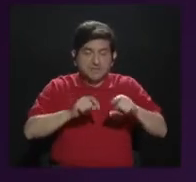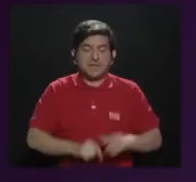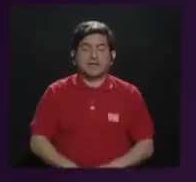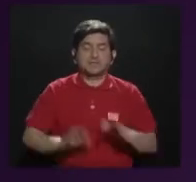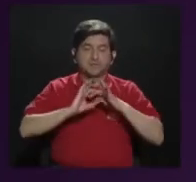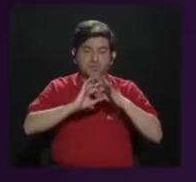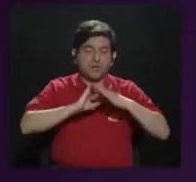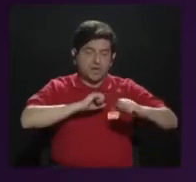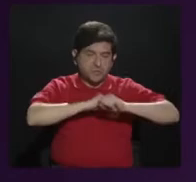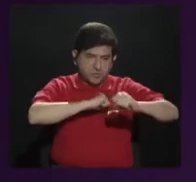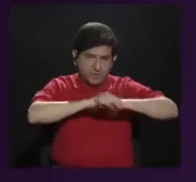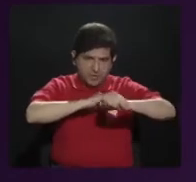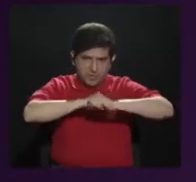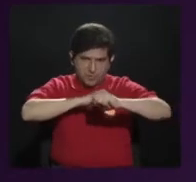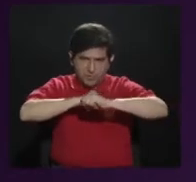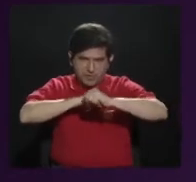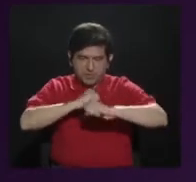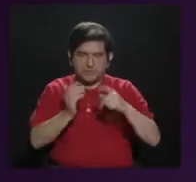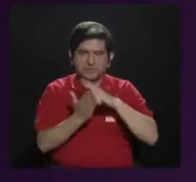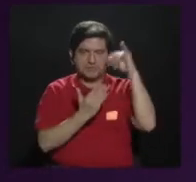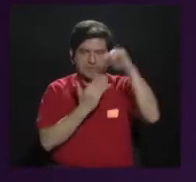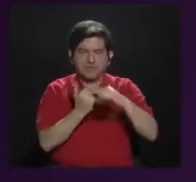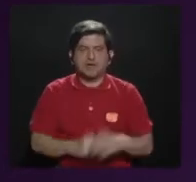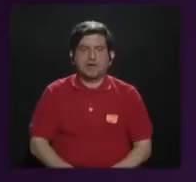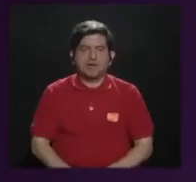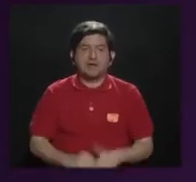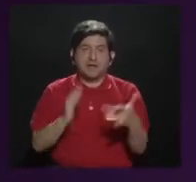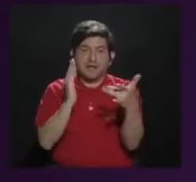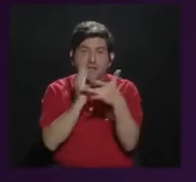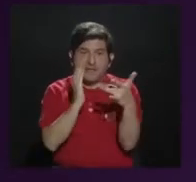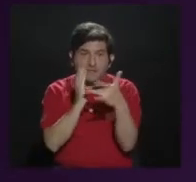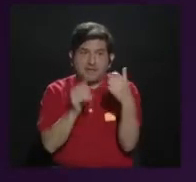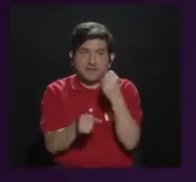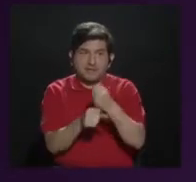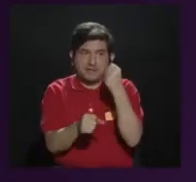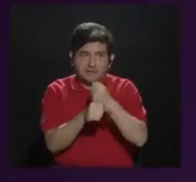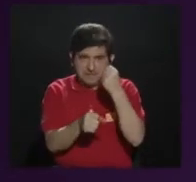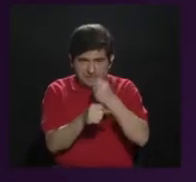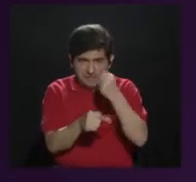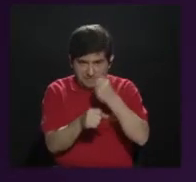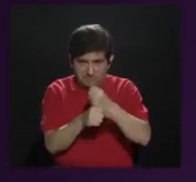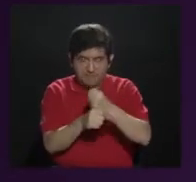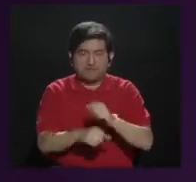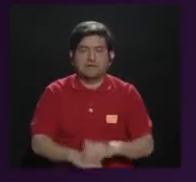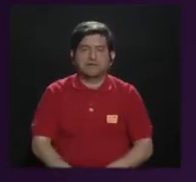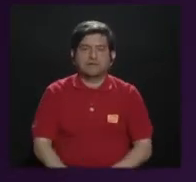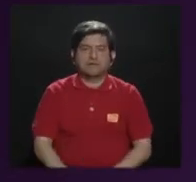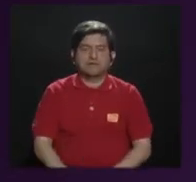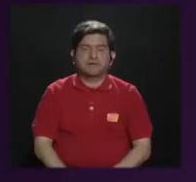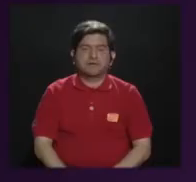de publicitarios del proyecto. Y el tecnológico también trabajó en la parte de